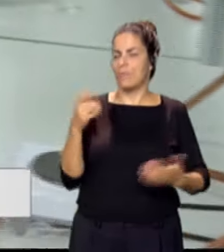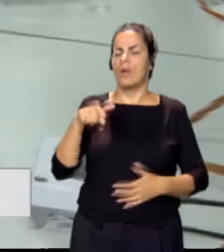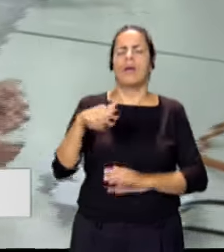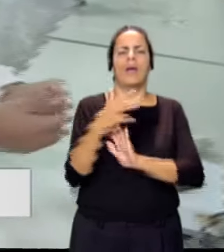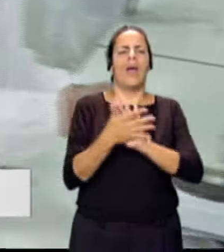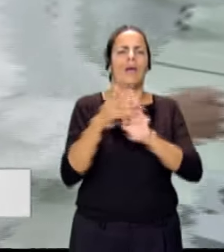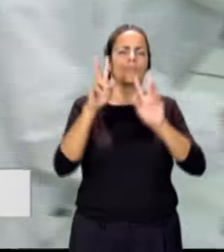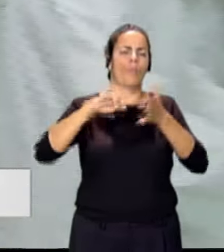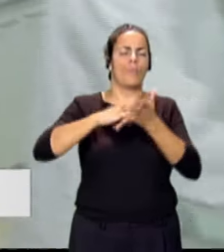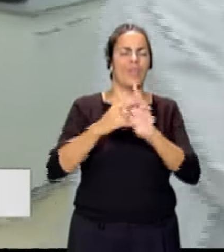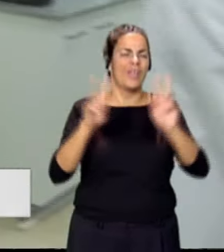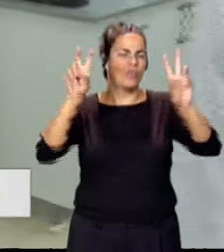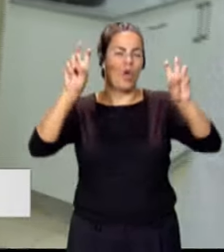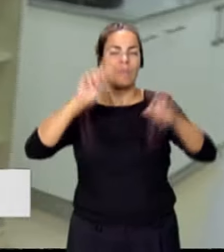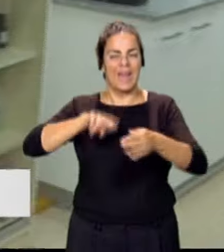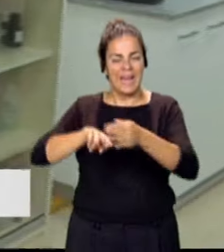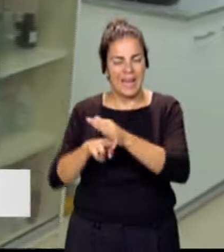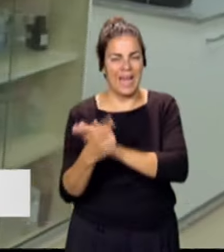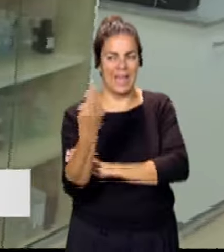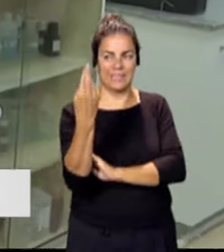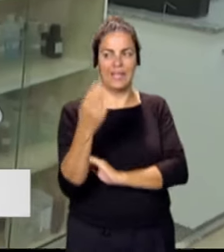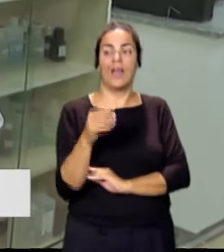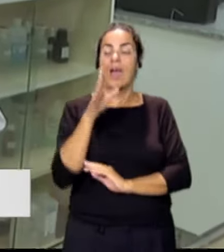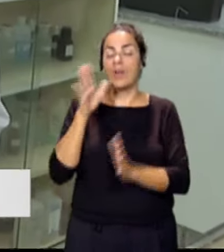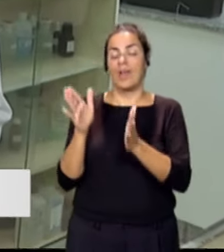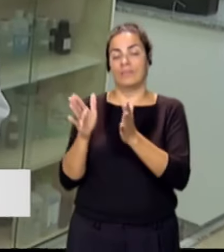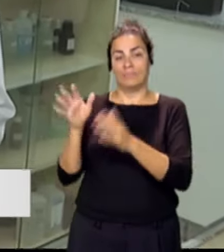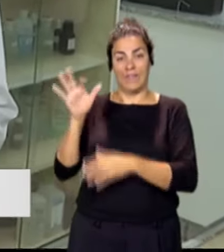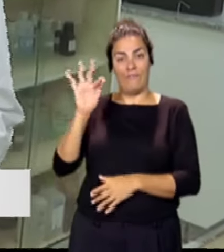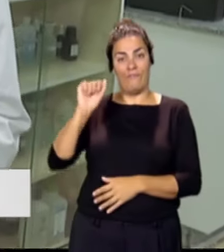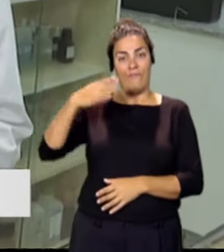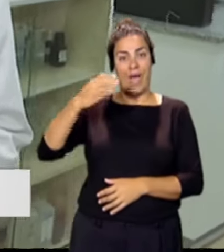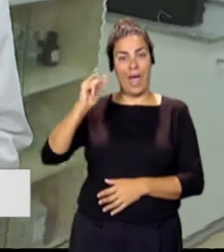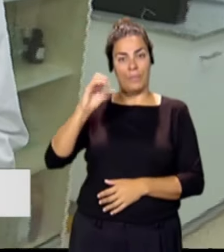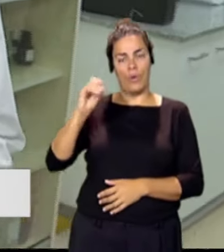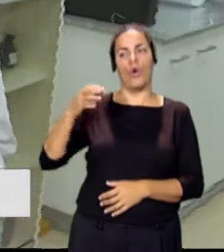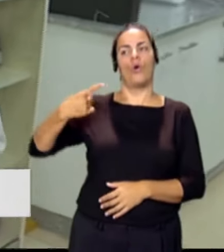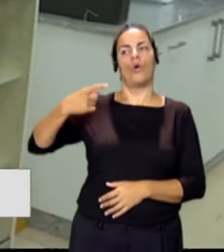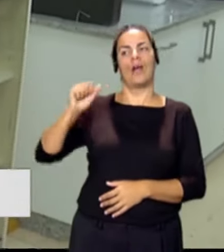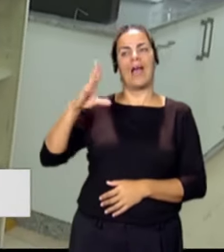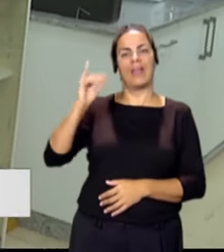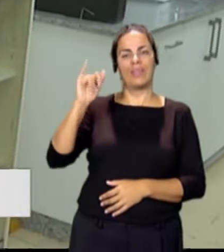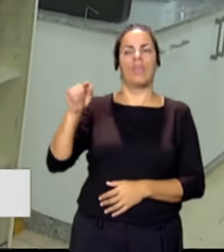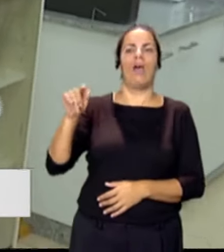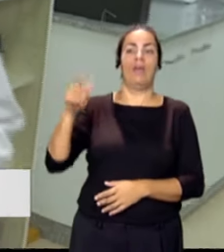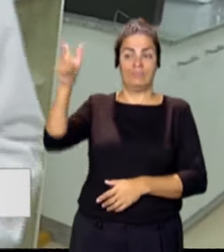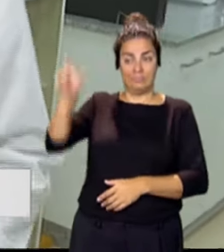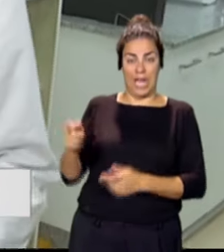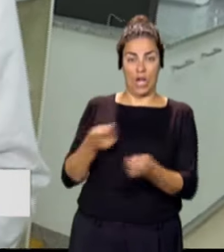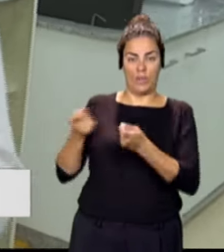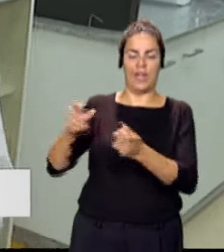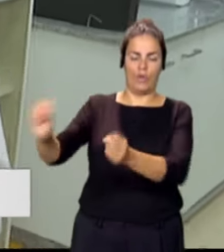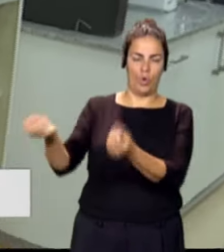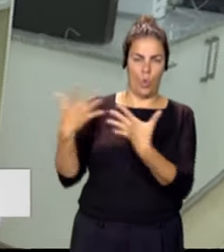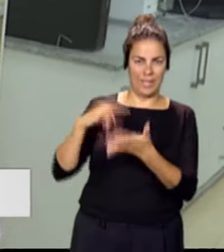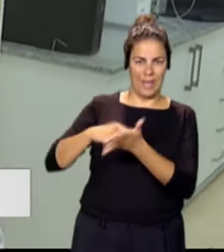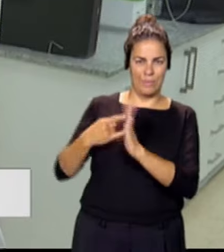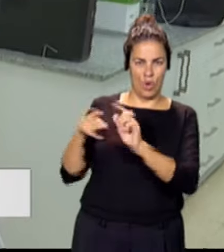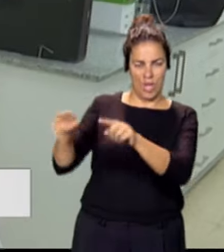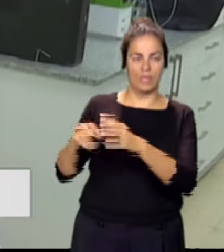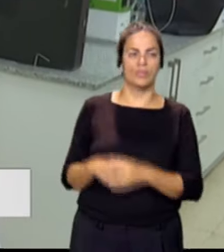cenizas que nos lo va a contar está con nosotros Fabio García guerra que es el coordinador muy buenos días Buenos días Bueno pues una